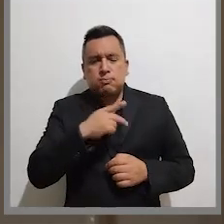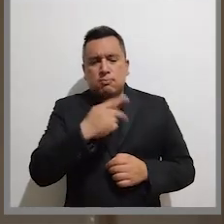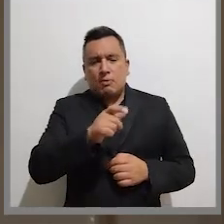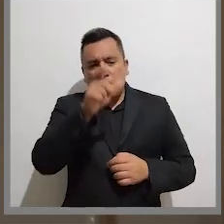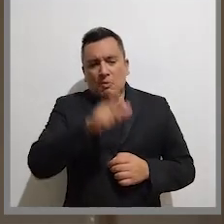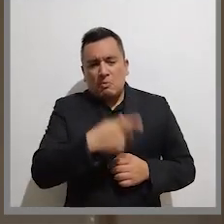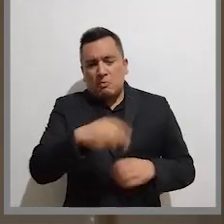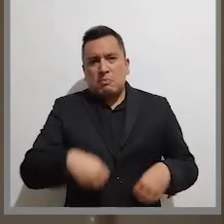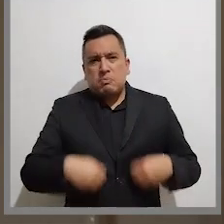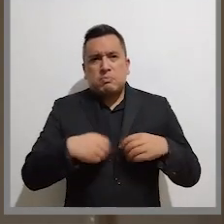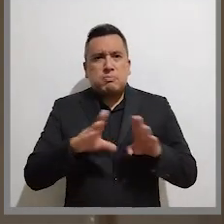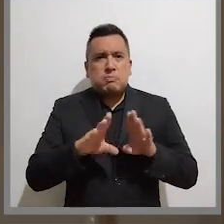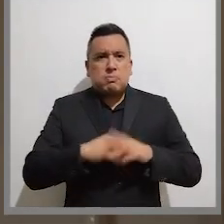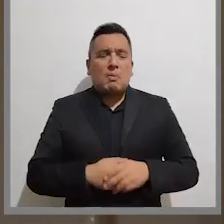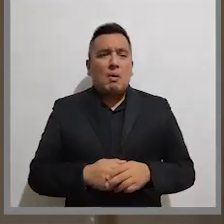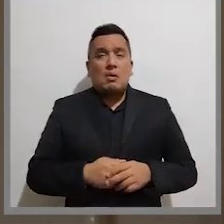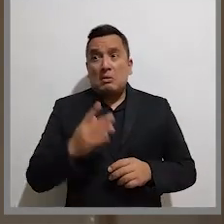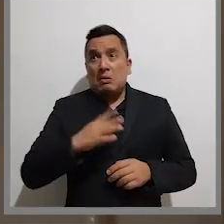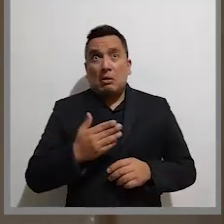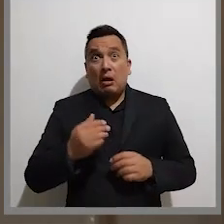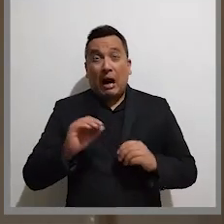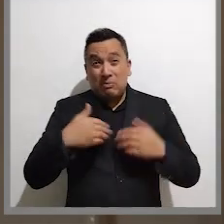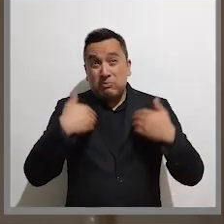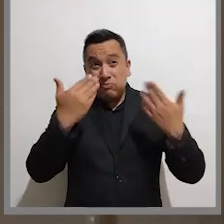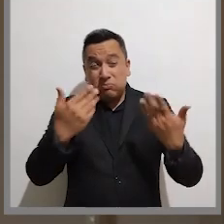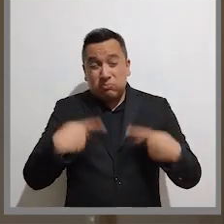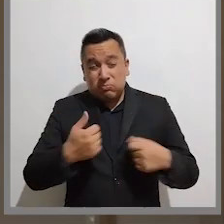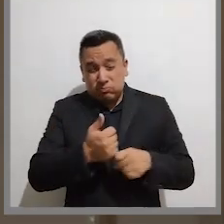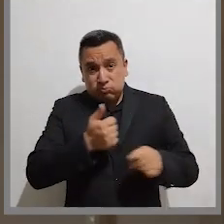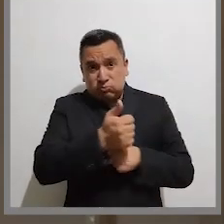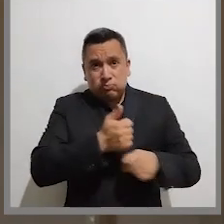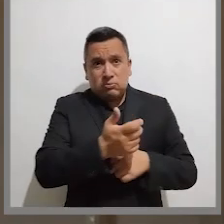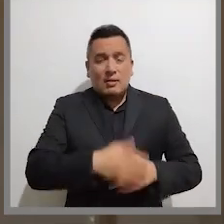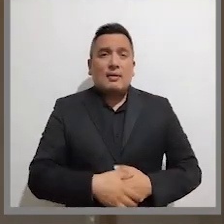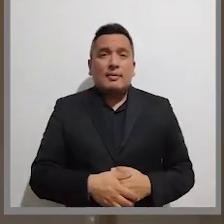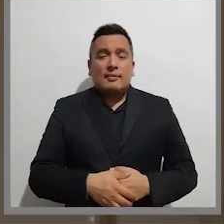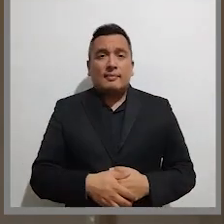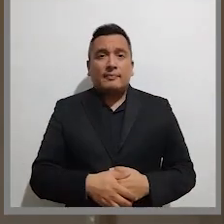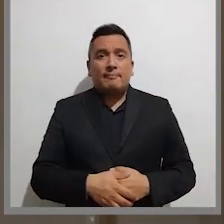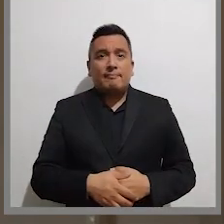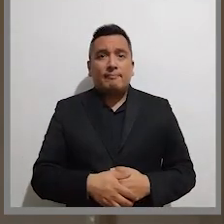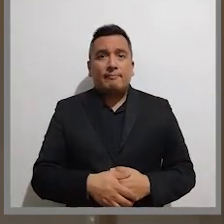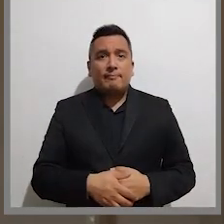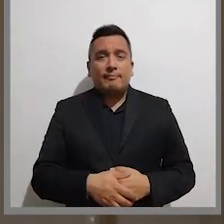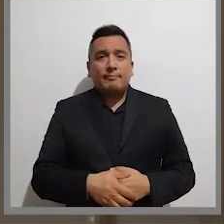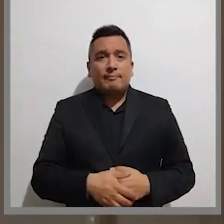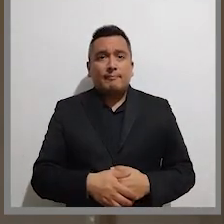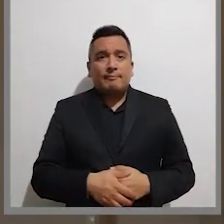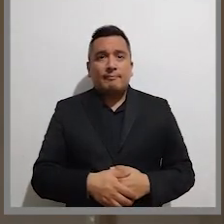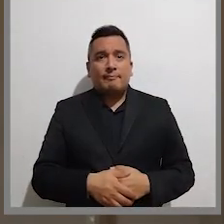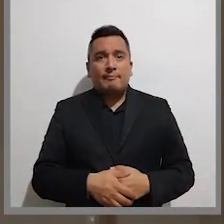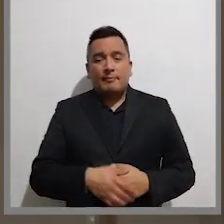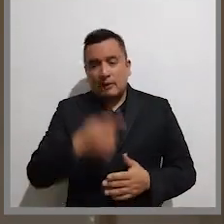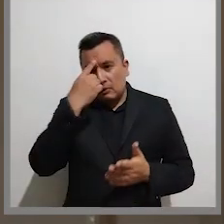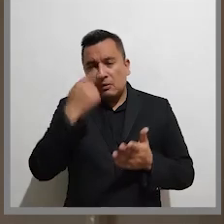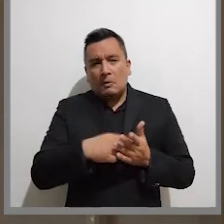mujeres y sobre todo qué tipo de violencia se enfrentan afuera, en la sociedad, en el día a día. Y creo que esto puede ayudar mucho